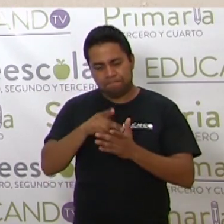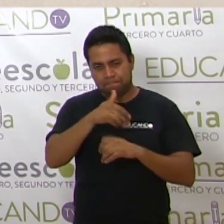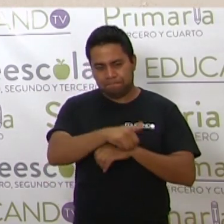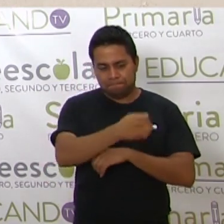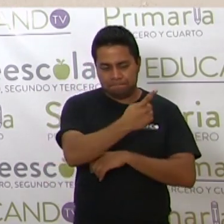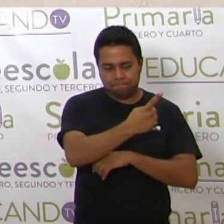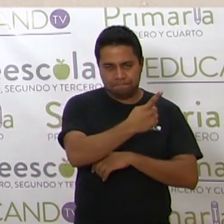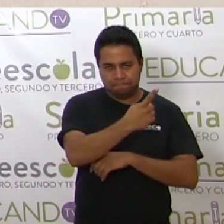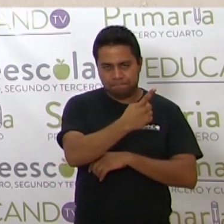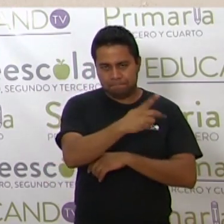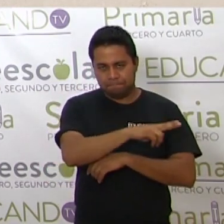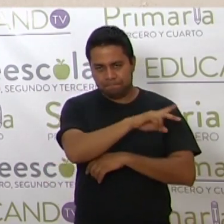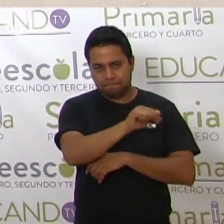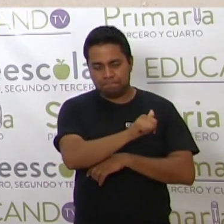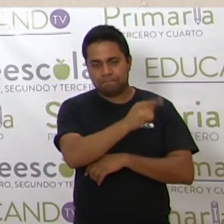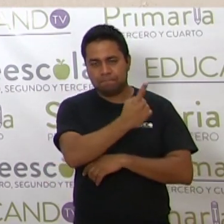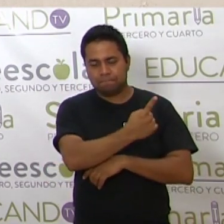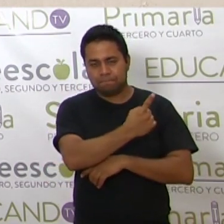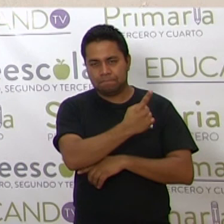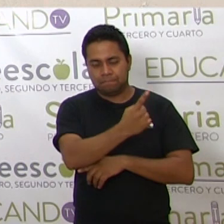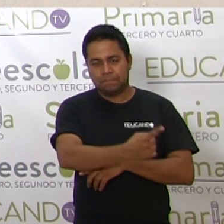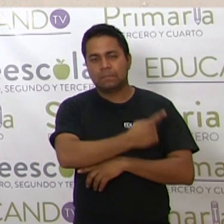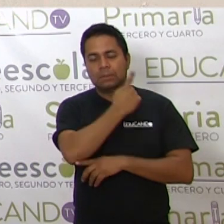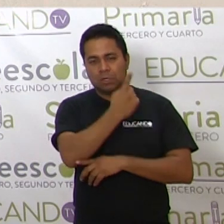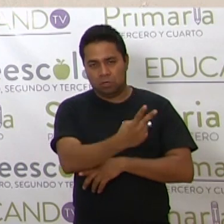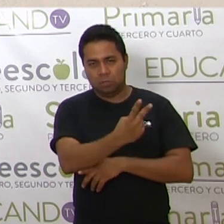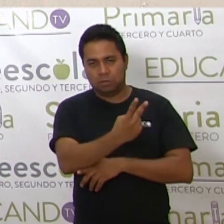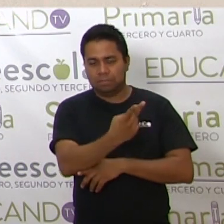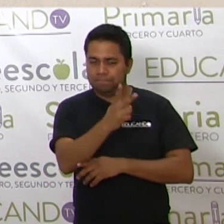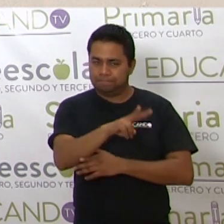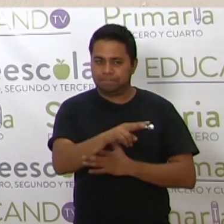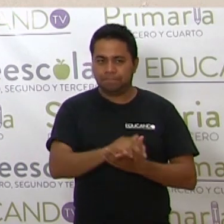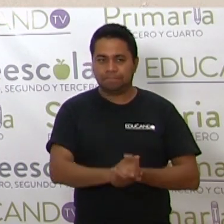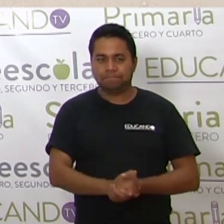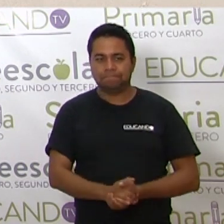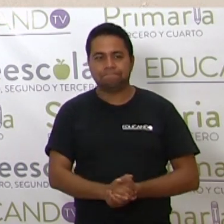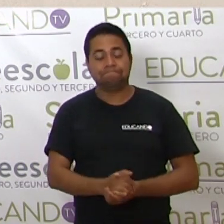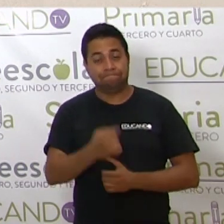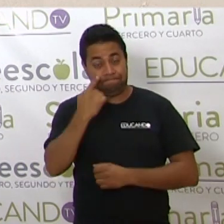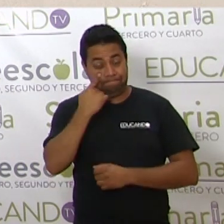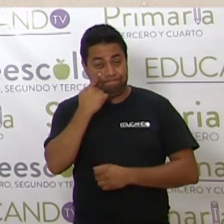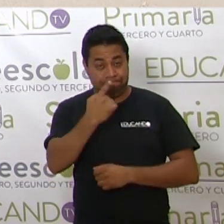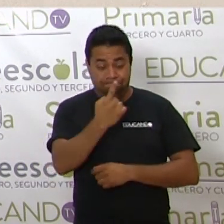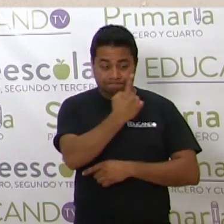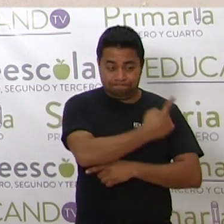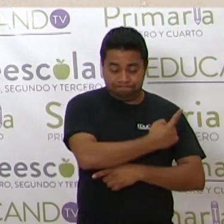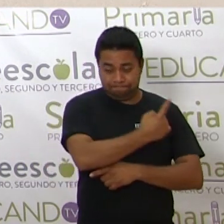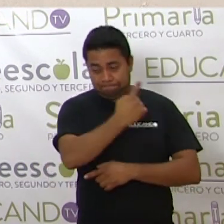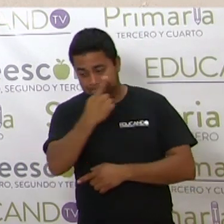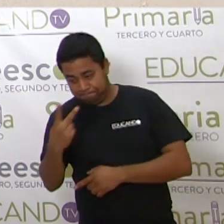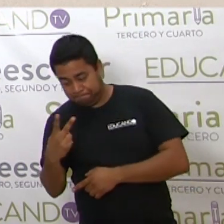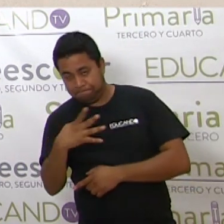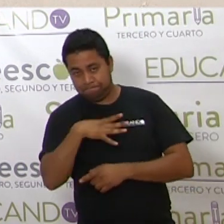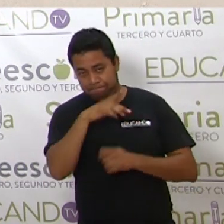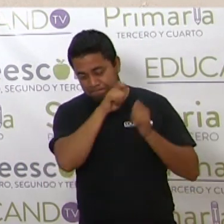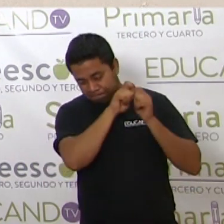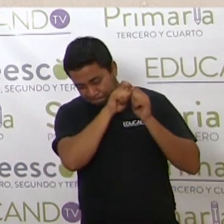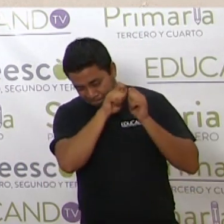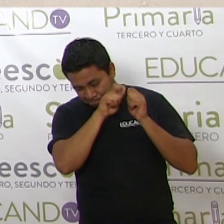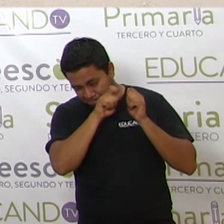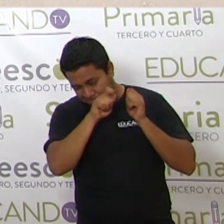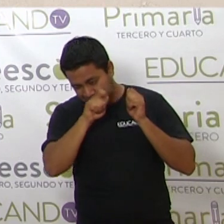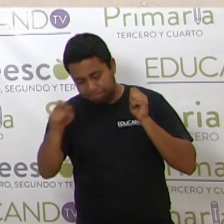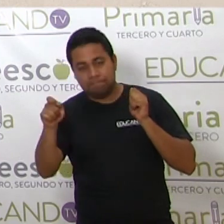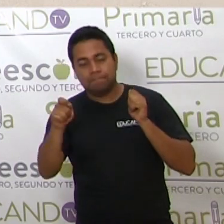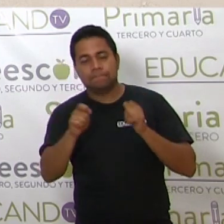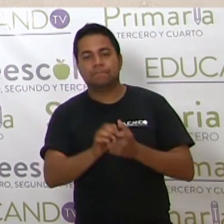uno qué número sigue el número dos verdad entonces trazo del 1 al 2 hago mi trazo firme